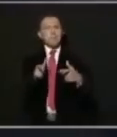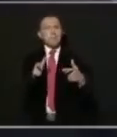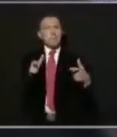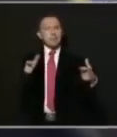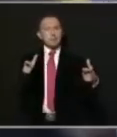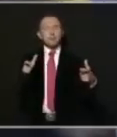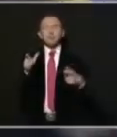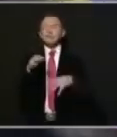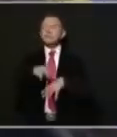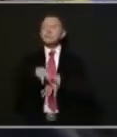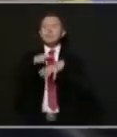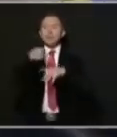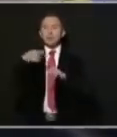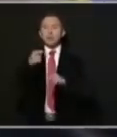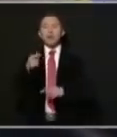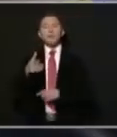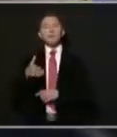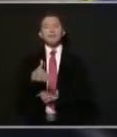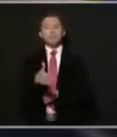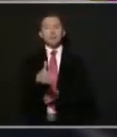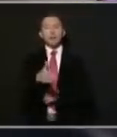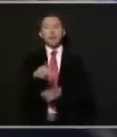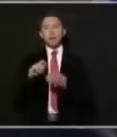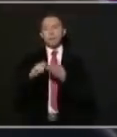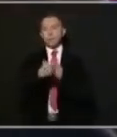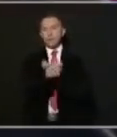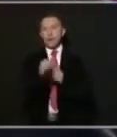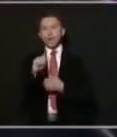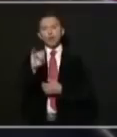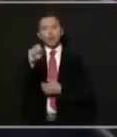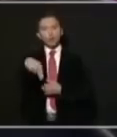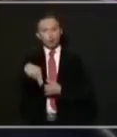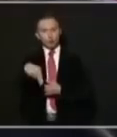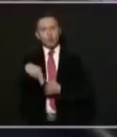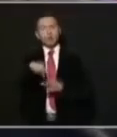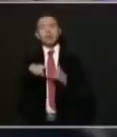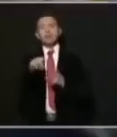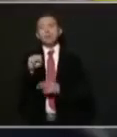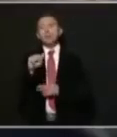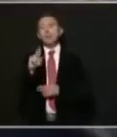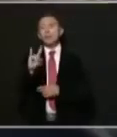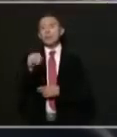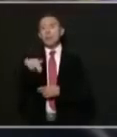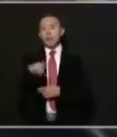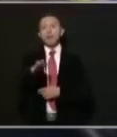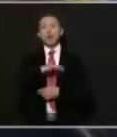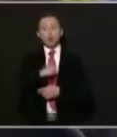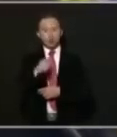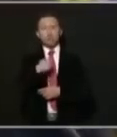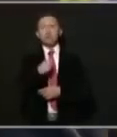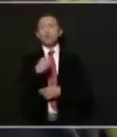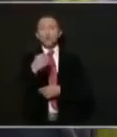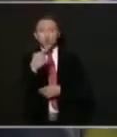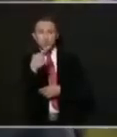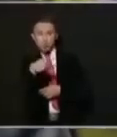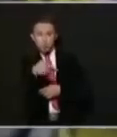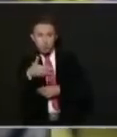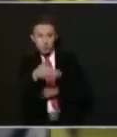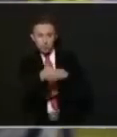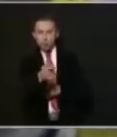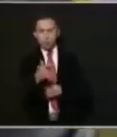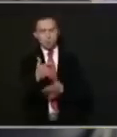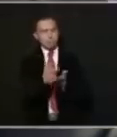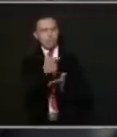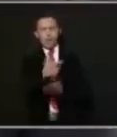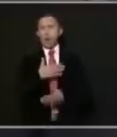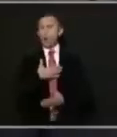capturan atún y sardina, recibirán un precio justo por sus productos, porque